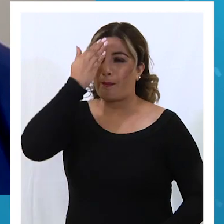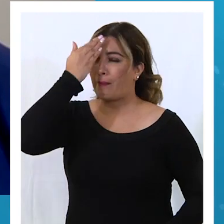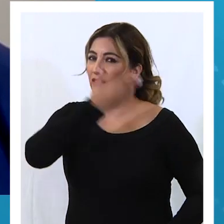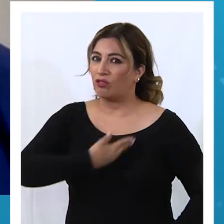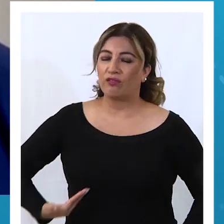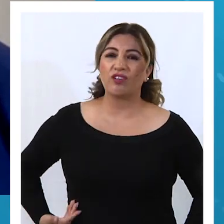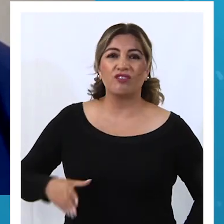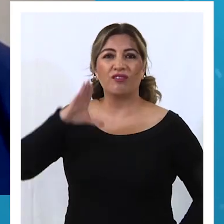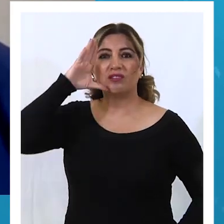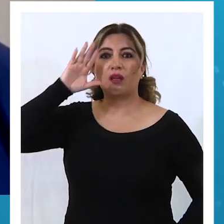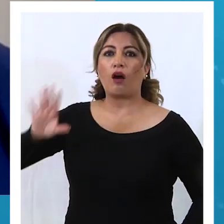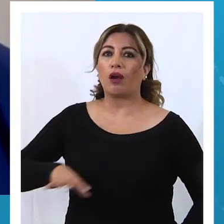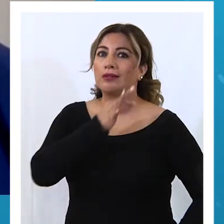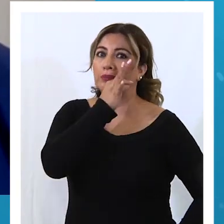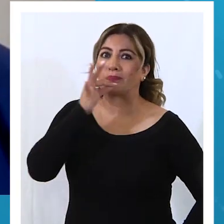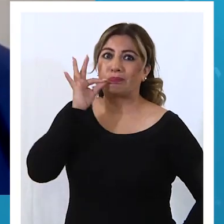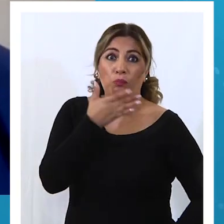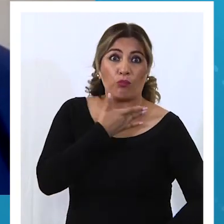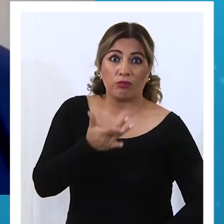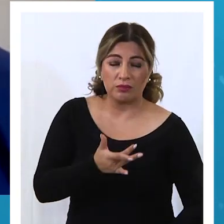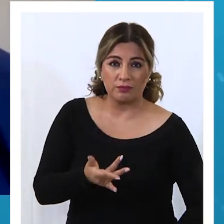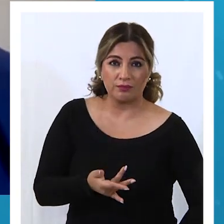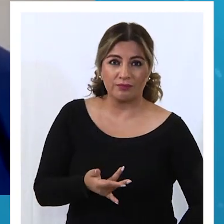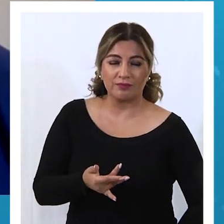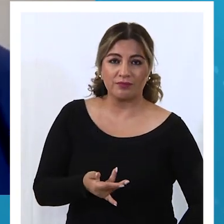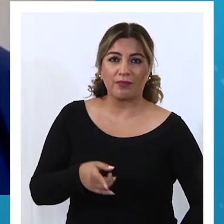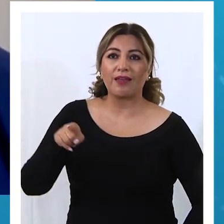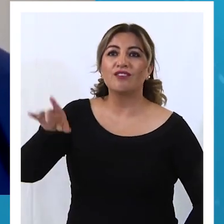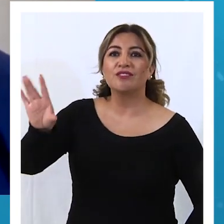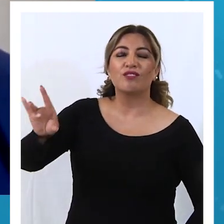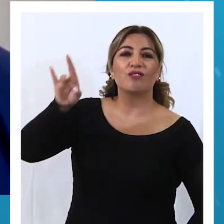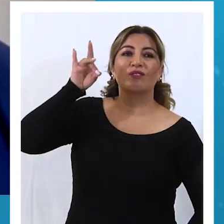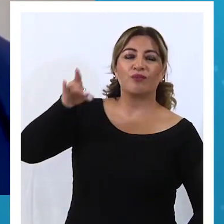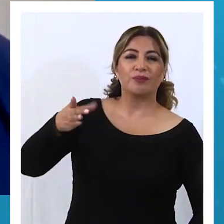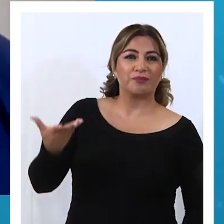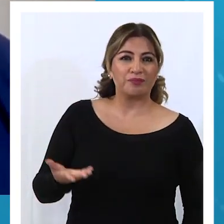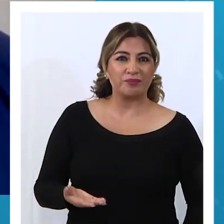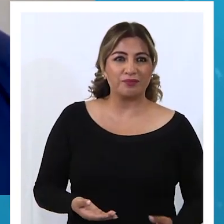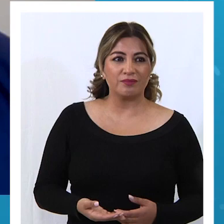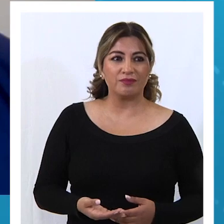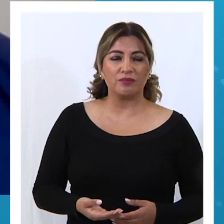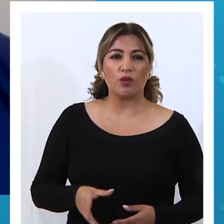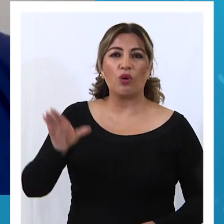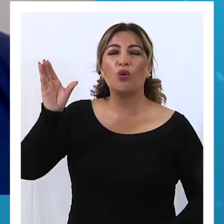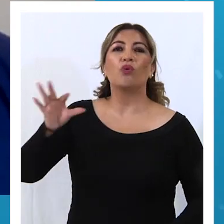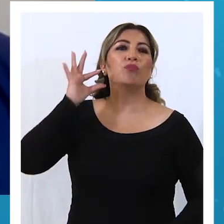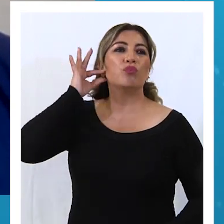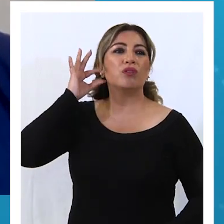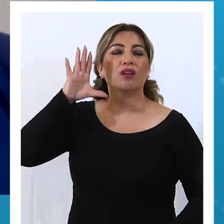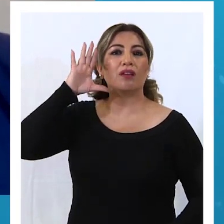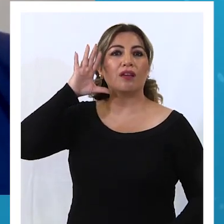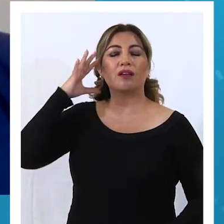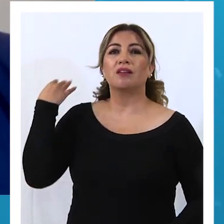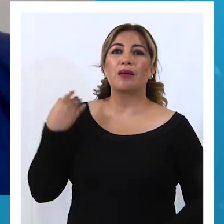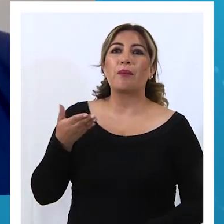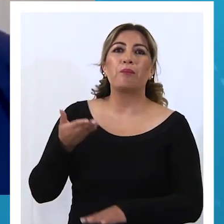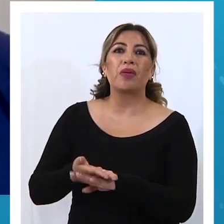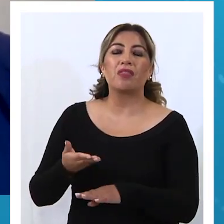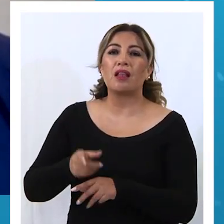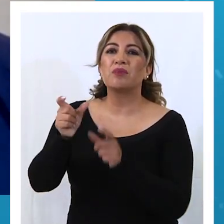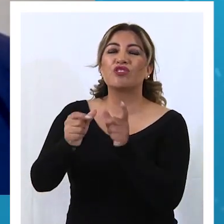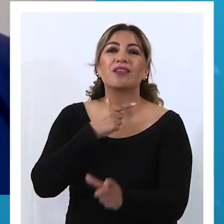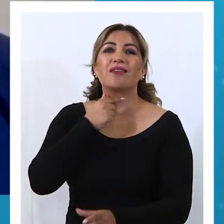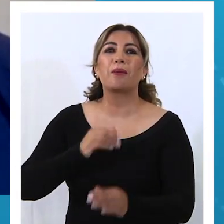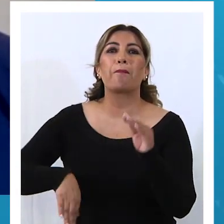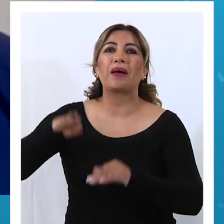de Bachelet, ahora están callados. ¿Por qué están callados? Porque se dan cuenta de que hasta incluso una socialista como Bachelet se quedaba corta, que el pueblo quería